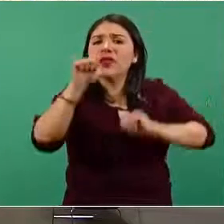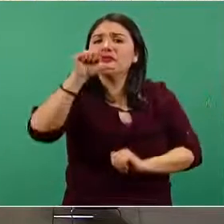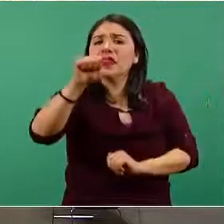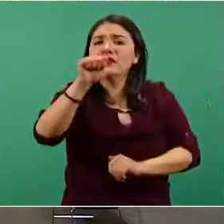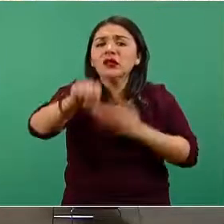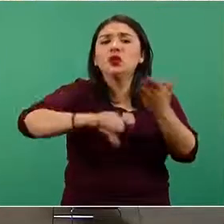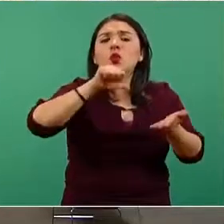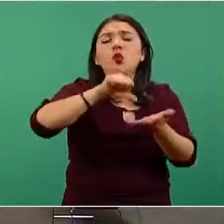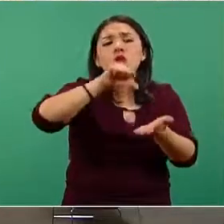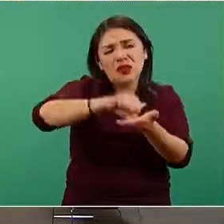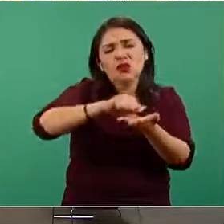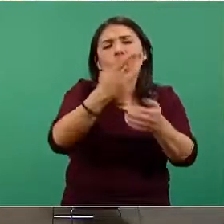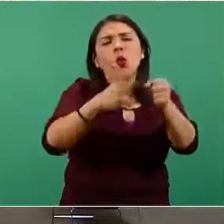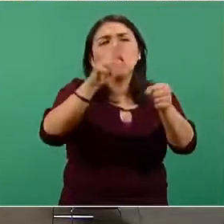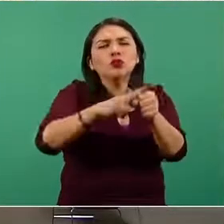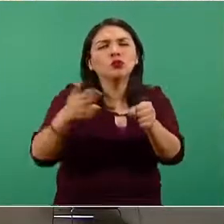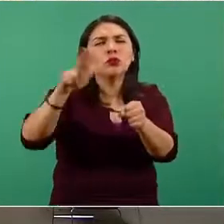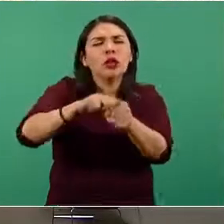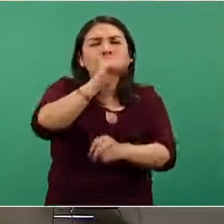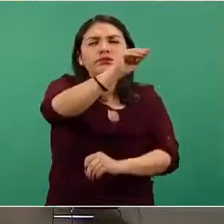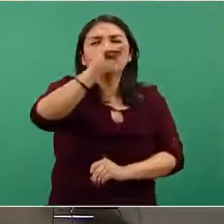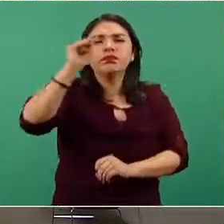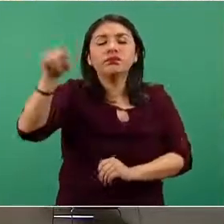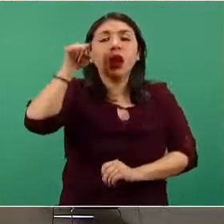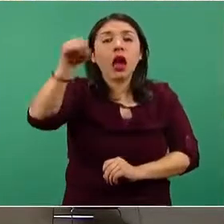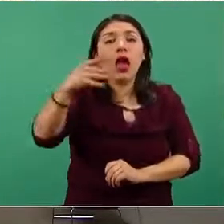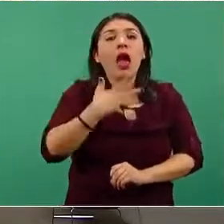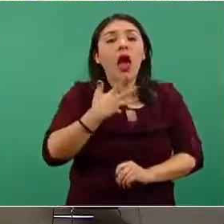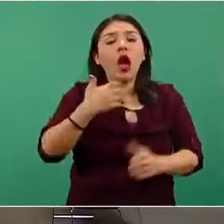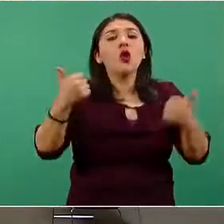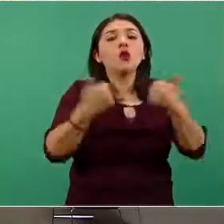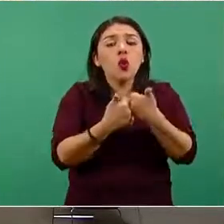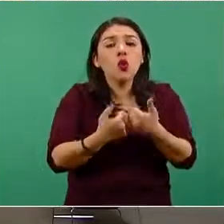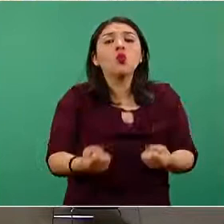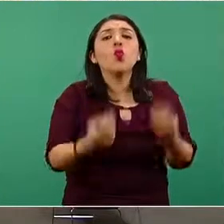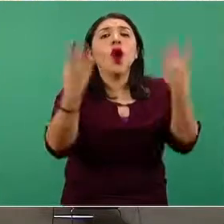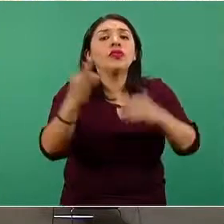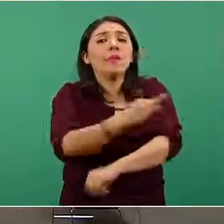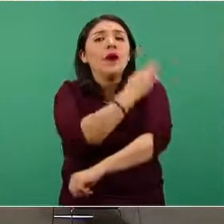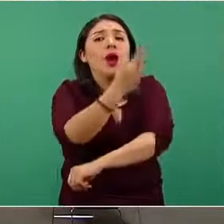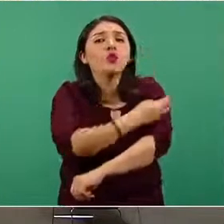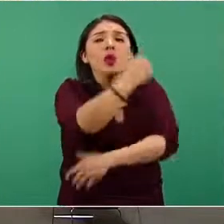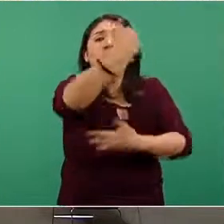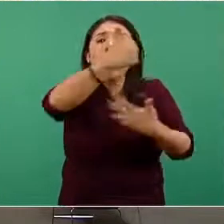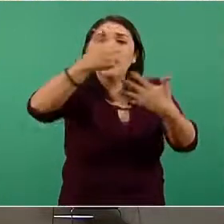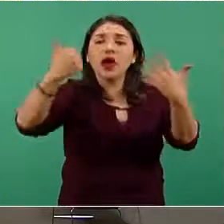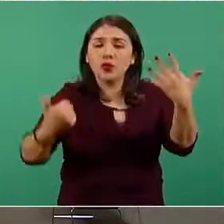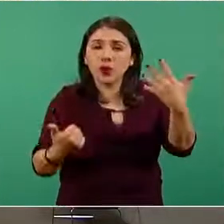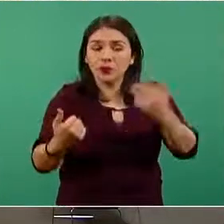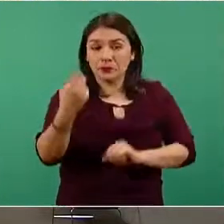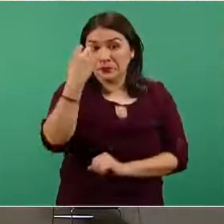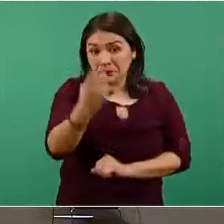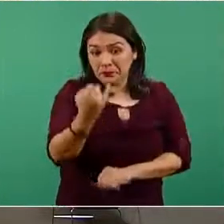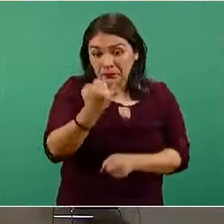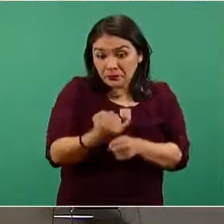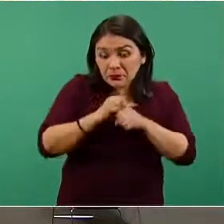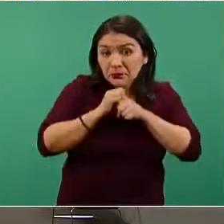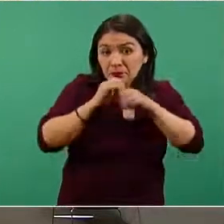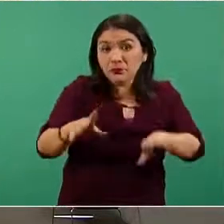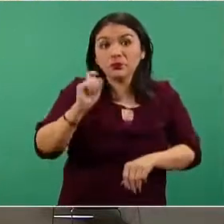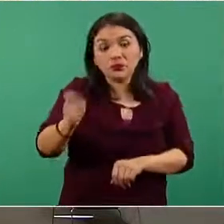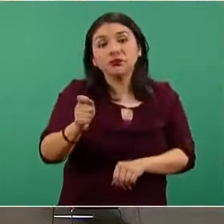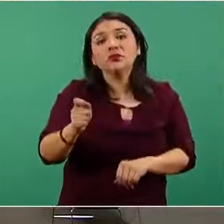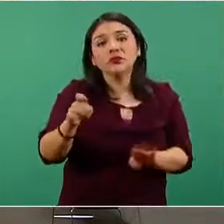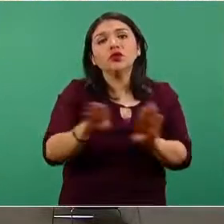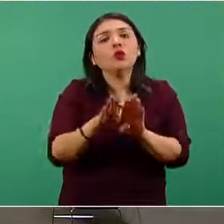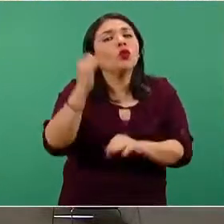centros hospitalarios mayormente que con la cantidad de vacunas que tienen. Ahora, esta es una información de